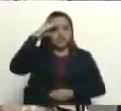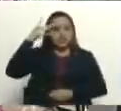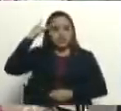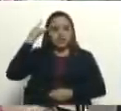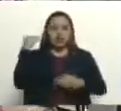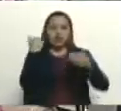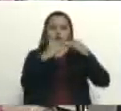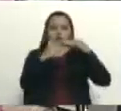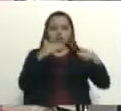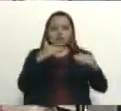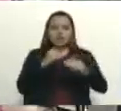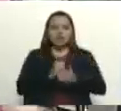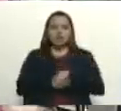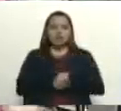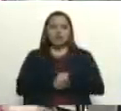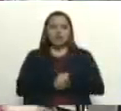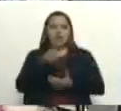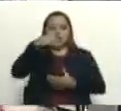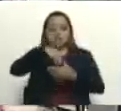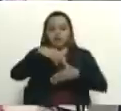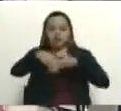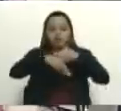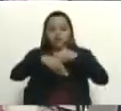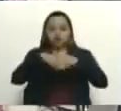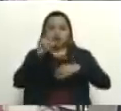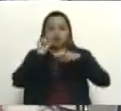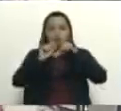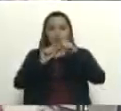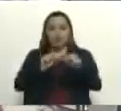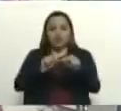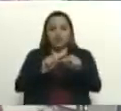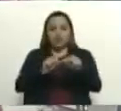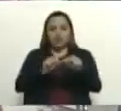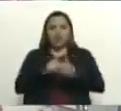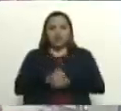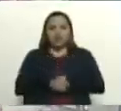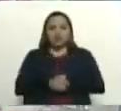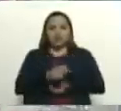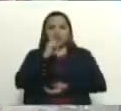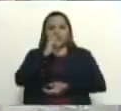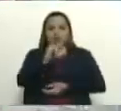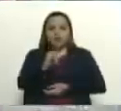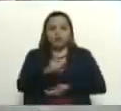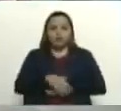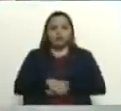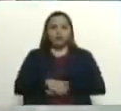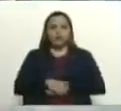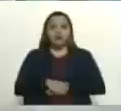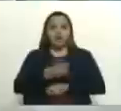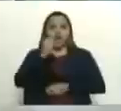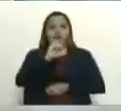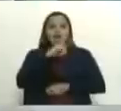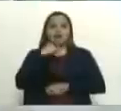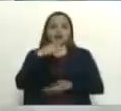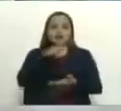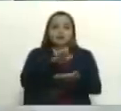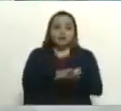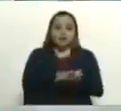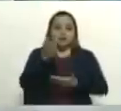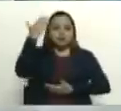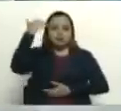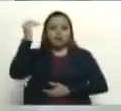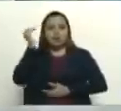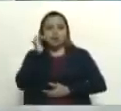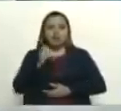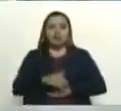de un mensaje en su cuenta en la red social Twitter, donde expresó: ha cambiado de paisaje Tibisay Lucena, hija